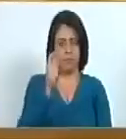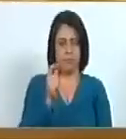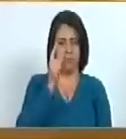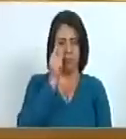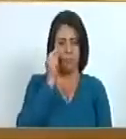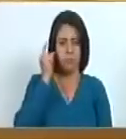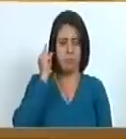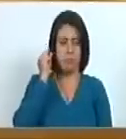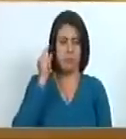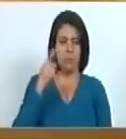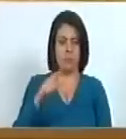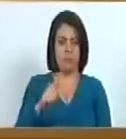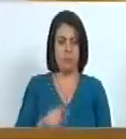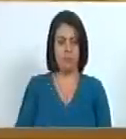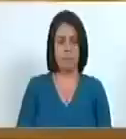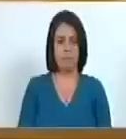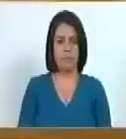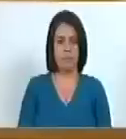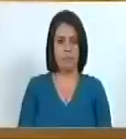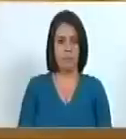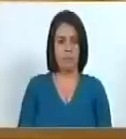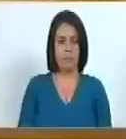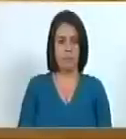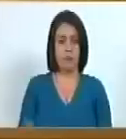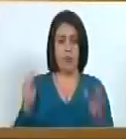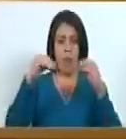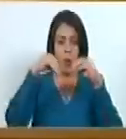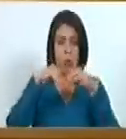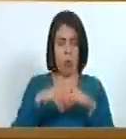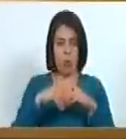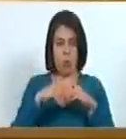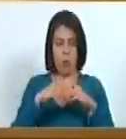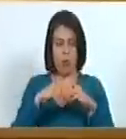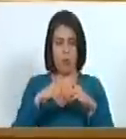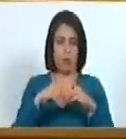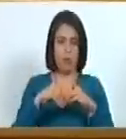las diputadas y diputados que estén de acuerdo